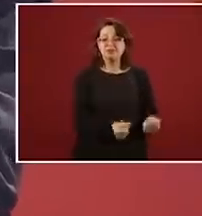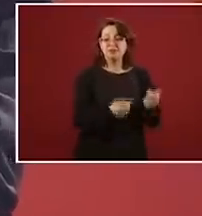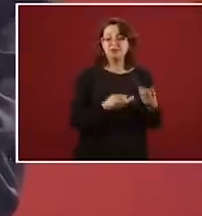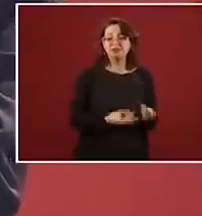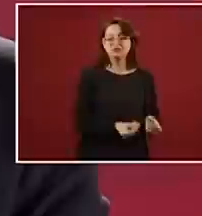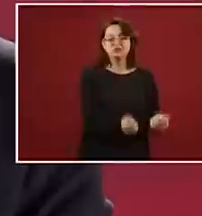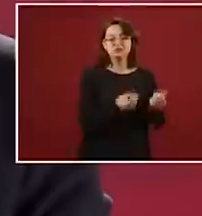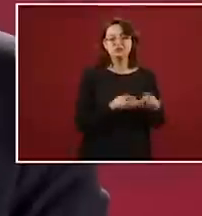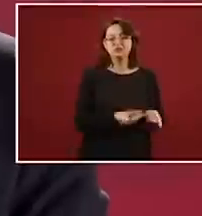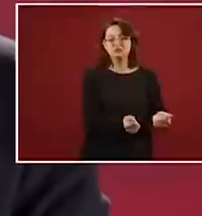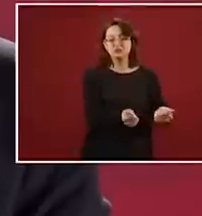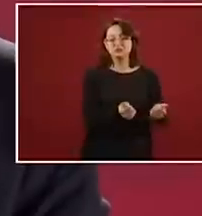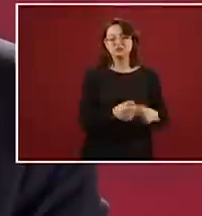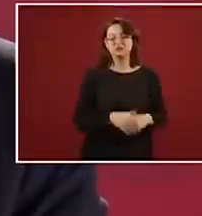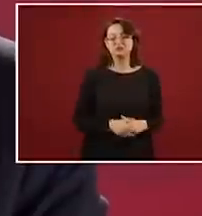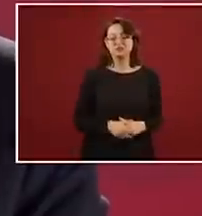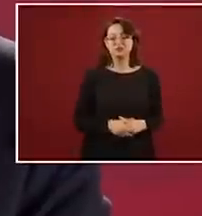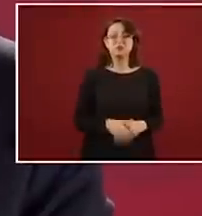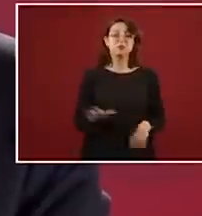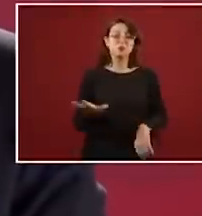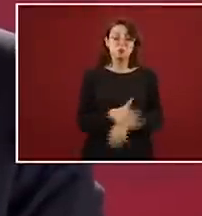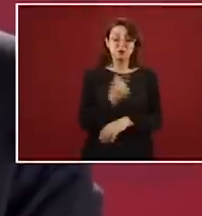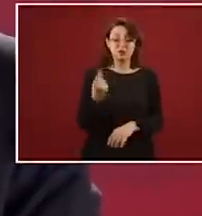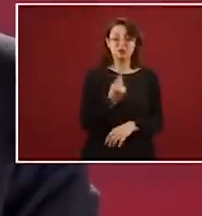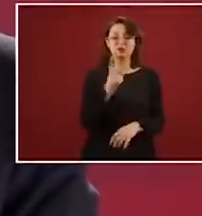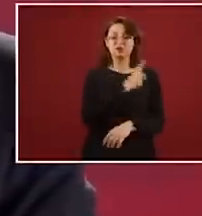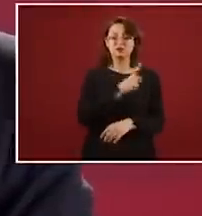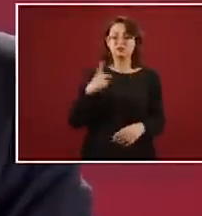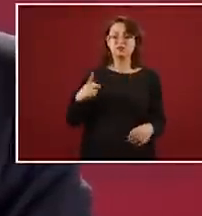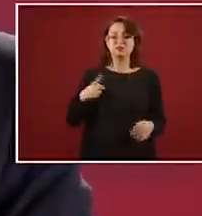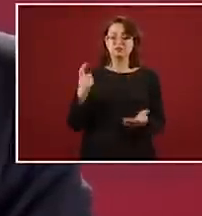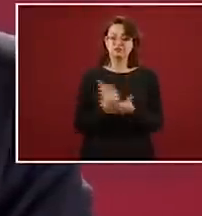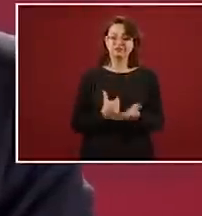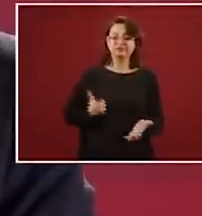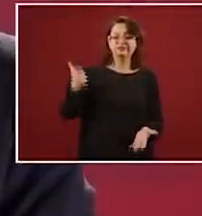porque hay que estar pagando mantenimiento.